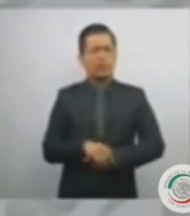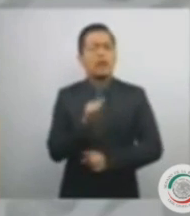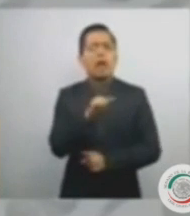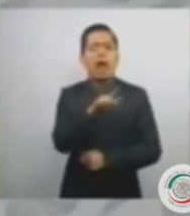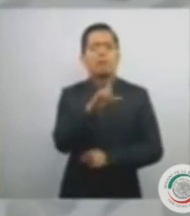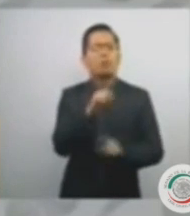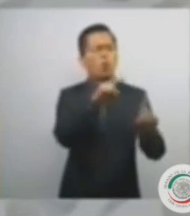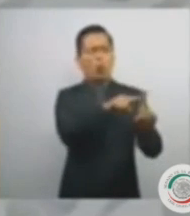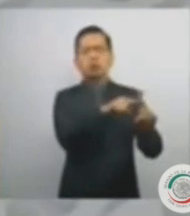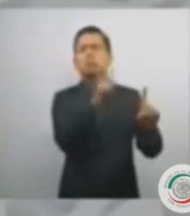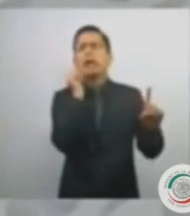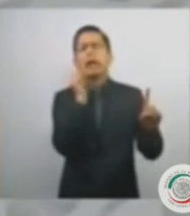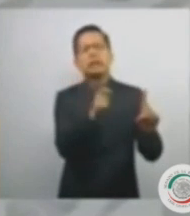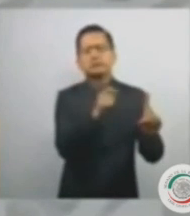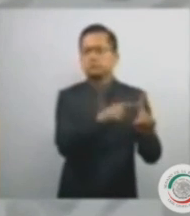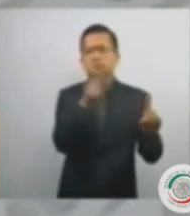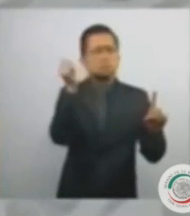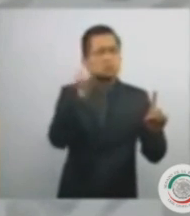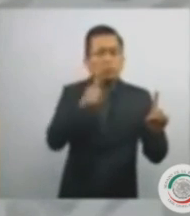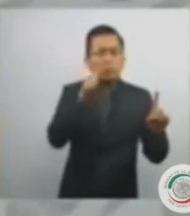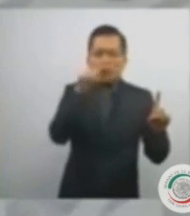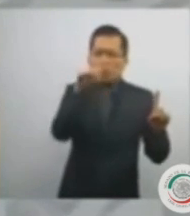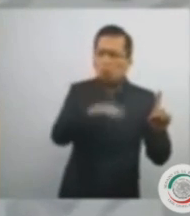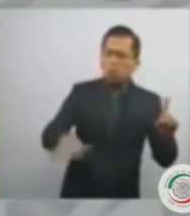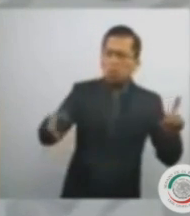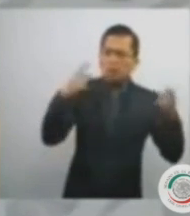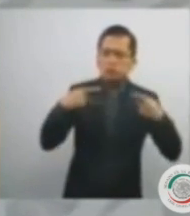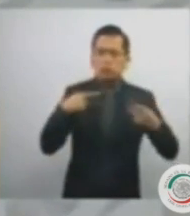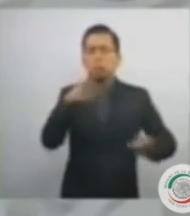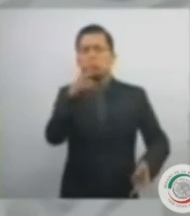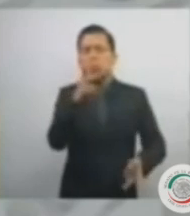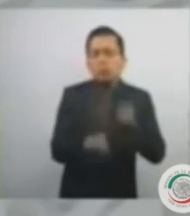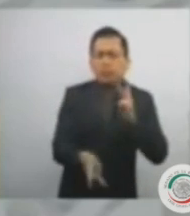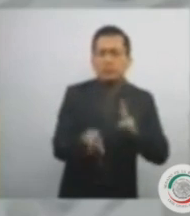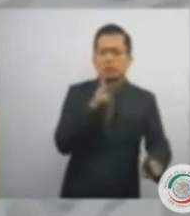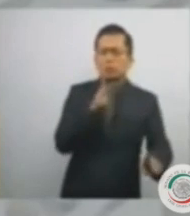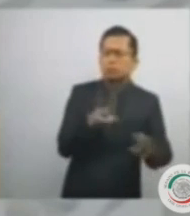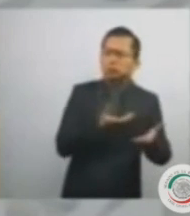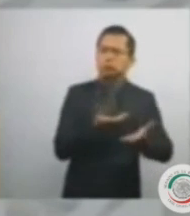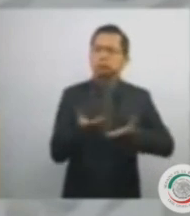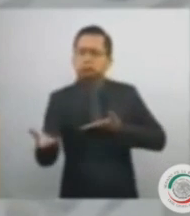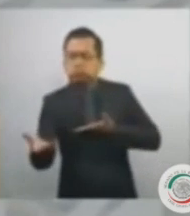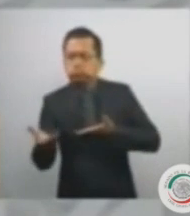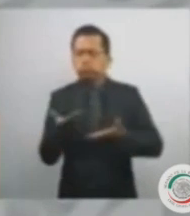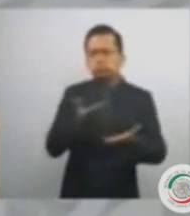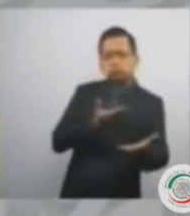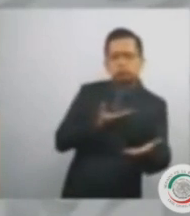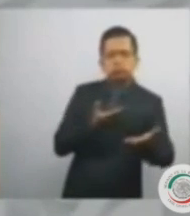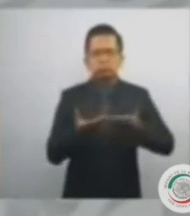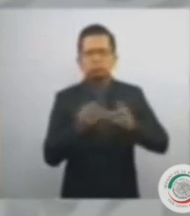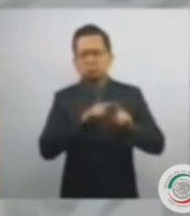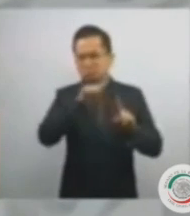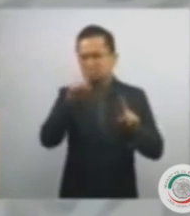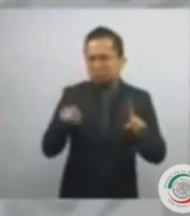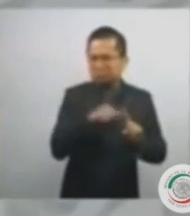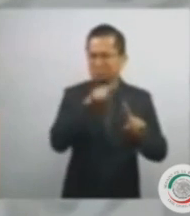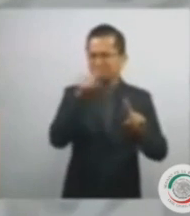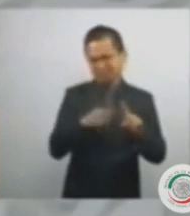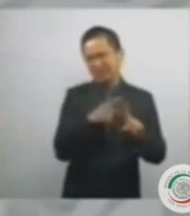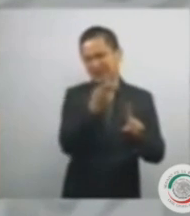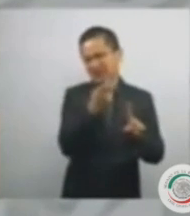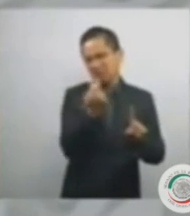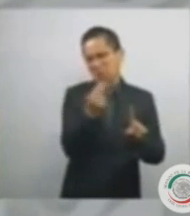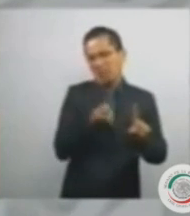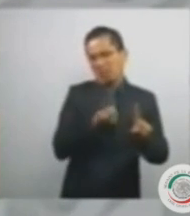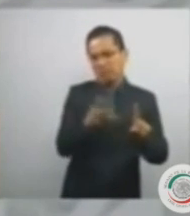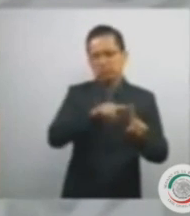diálogo circular, en el que se está todos los días expuesto a que le pregunten las dudas que la gente